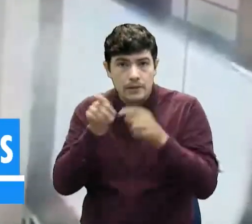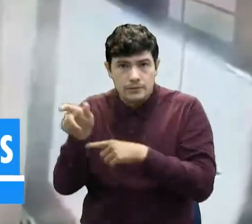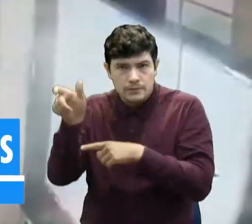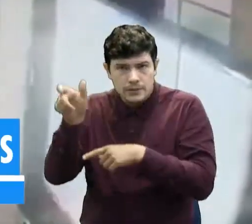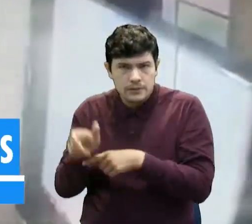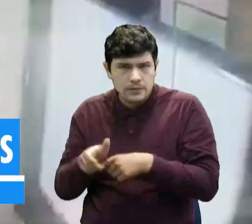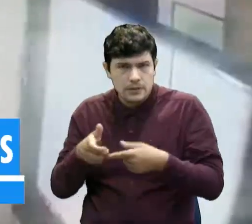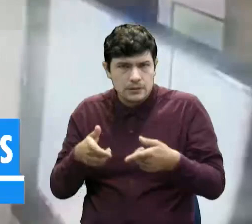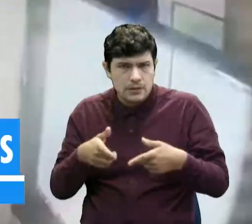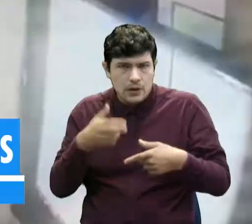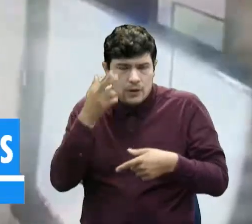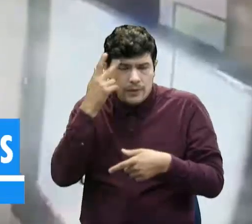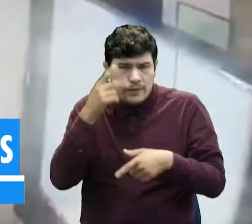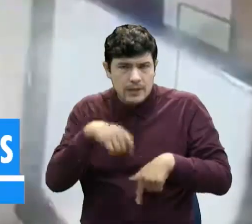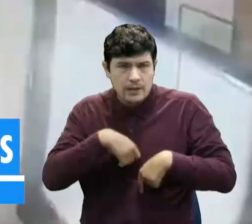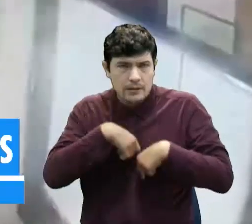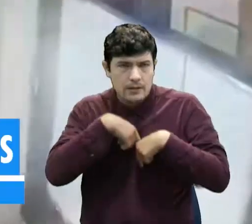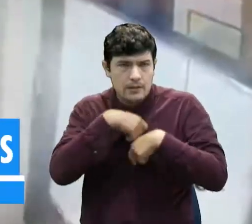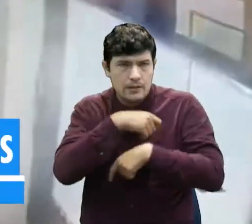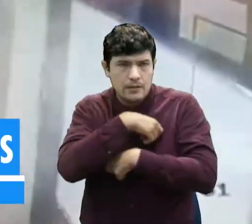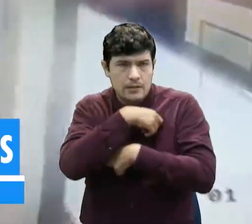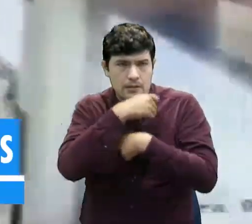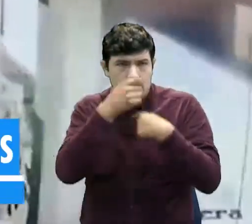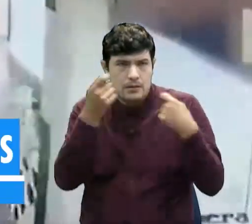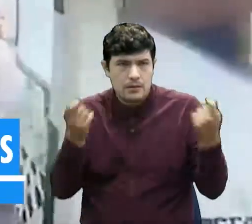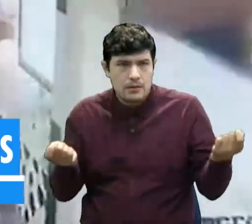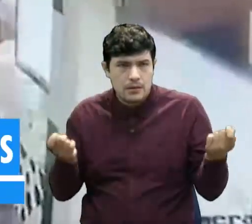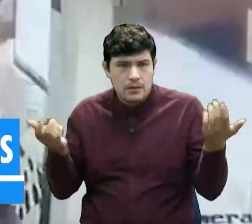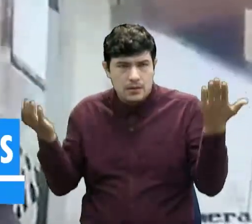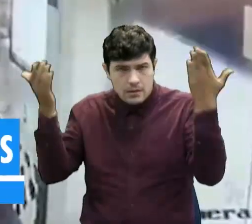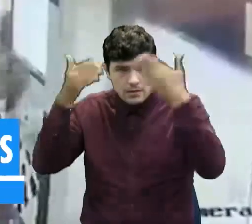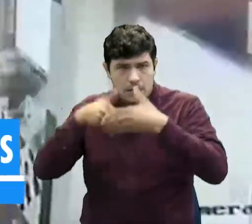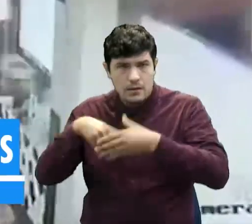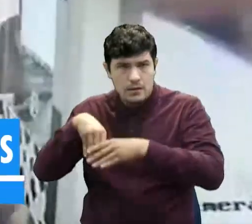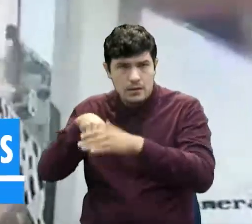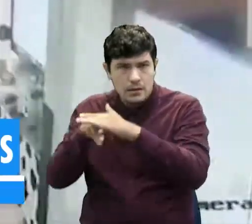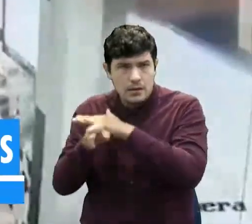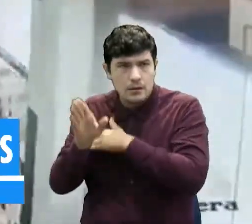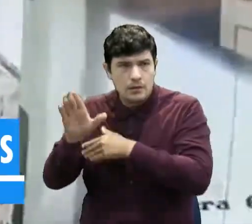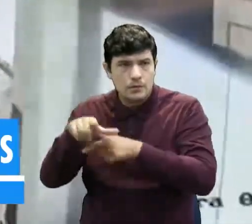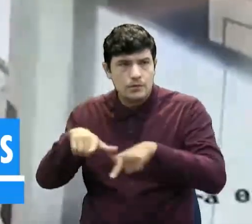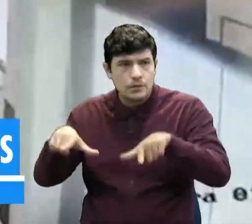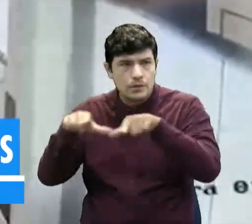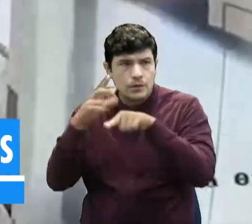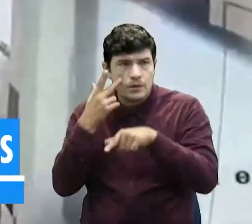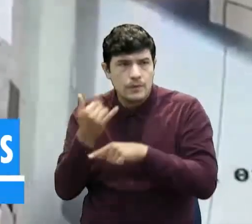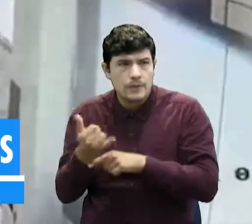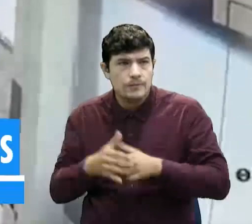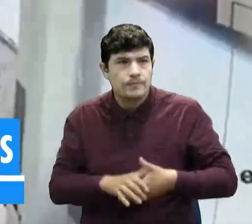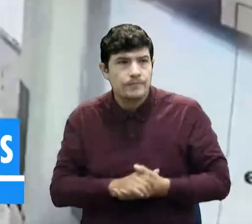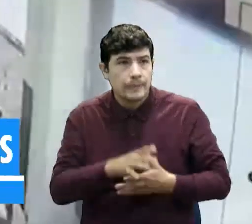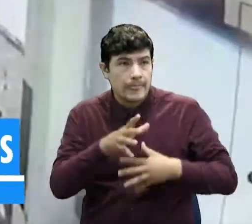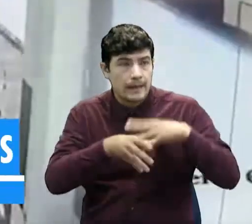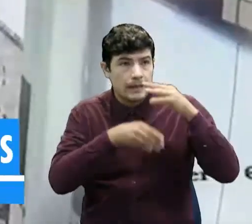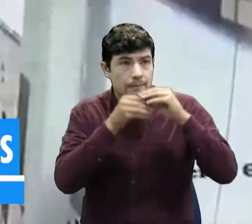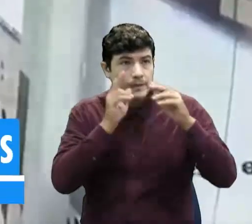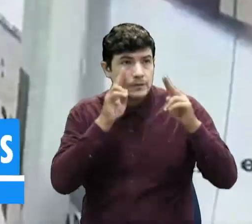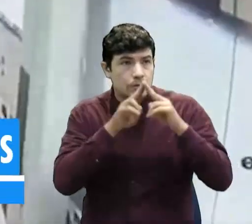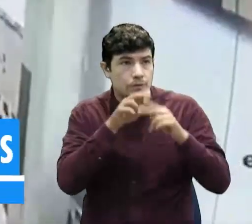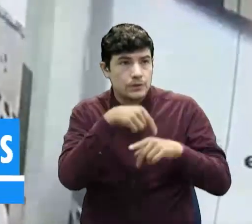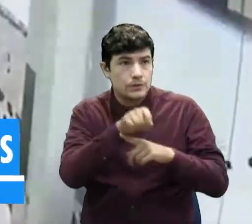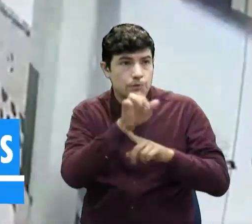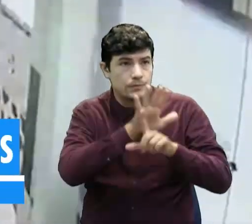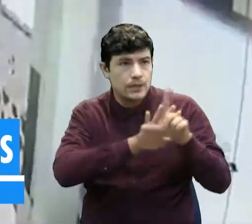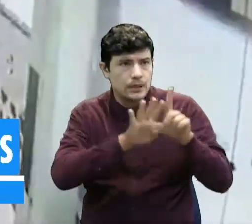se quitan la camiseta y se esconden al interior del establecimiento. En el video se observa